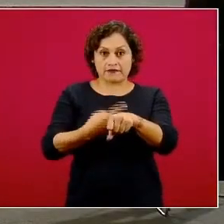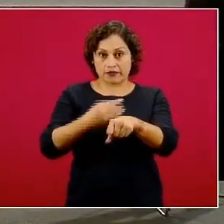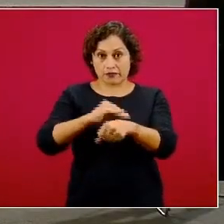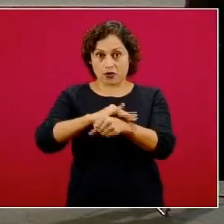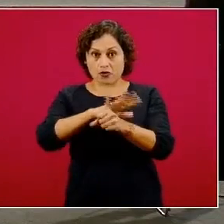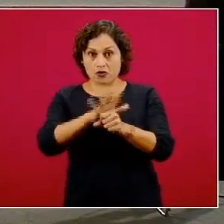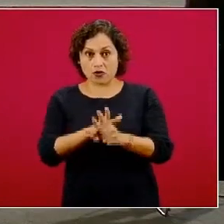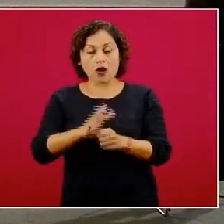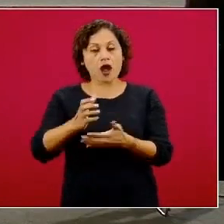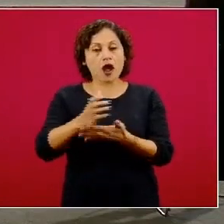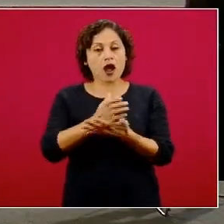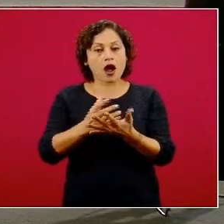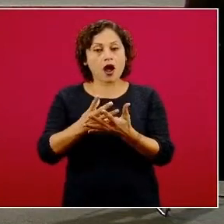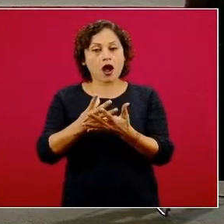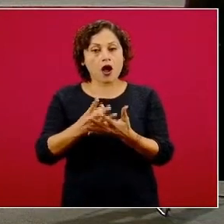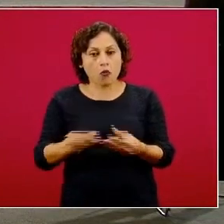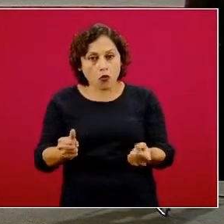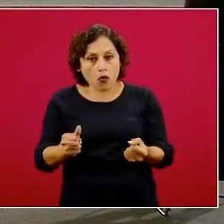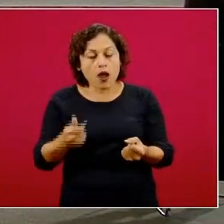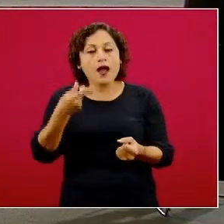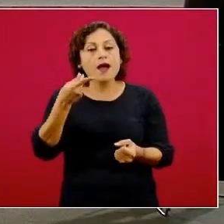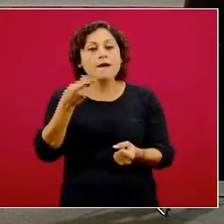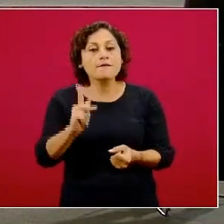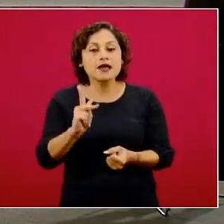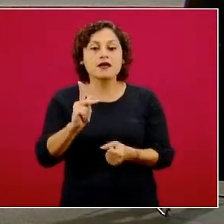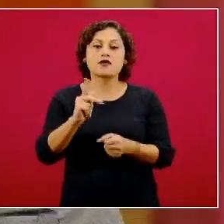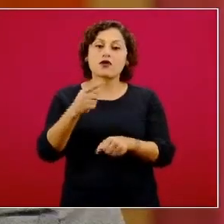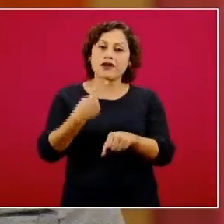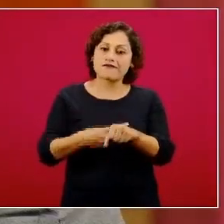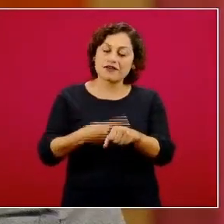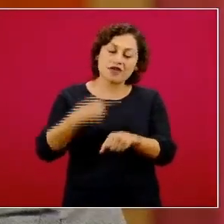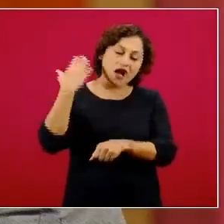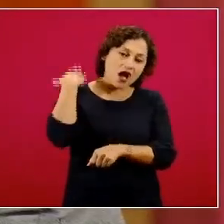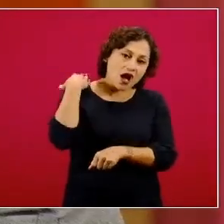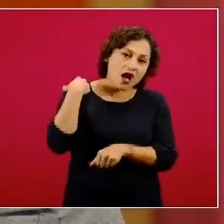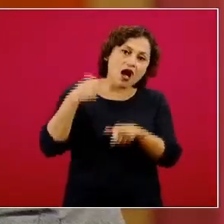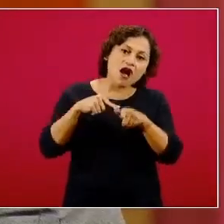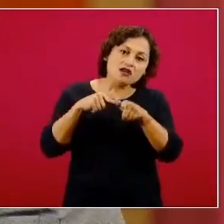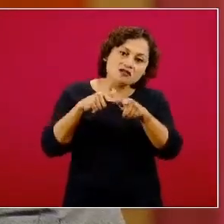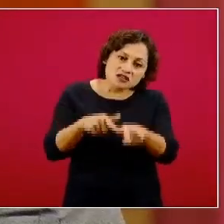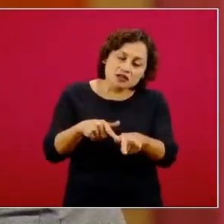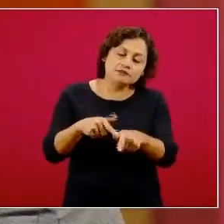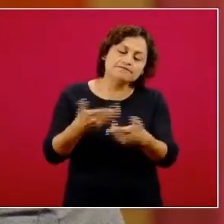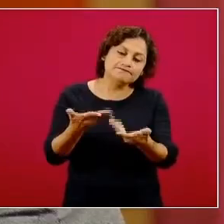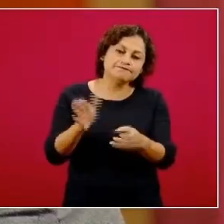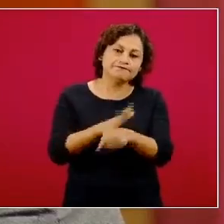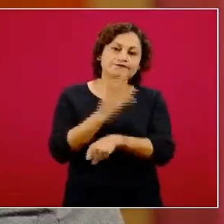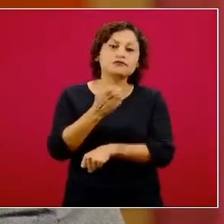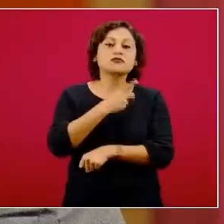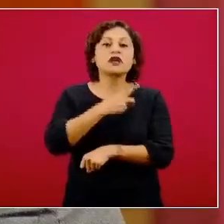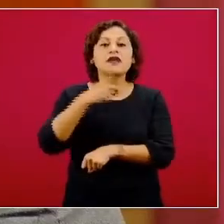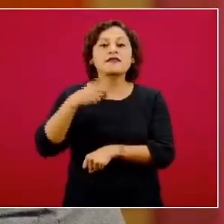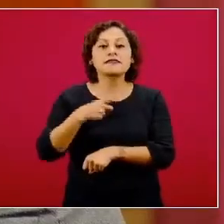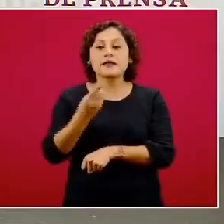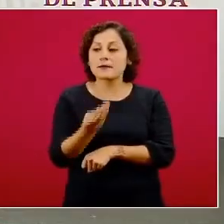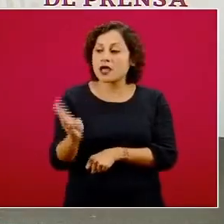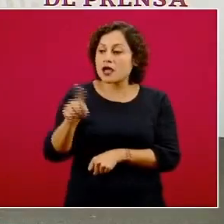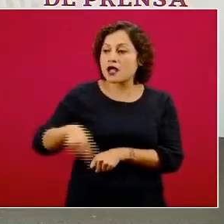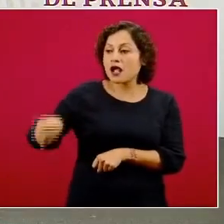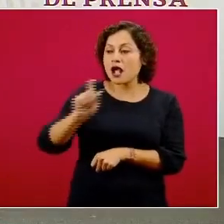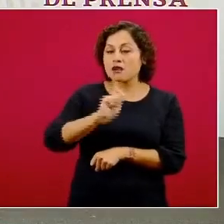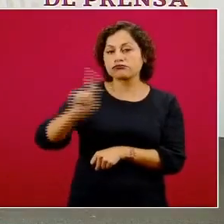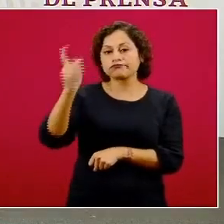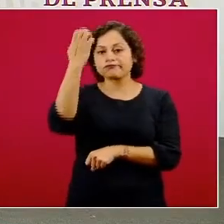son importantes, esta enfermedad. Entonces se requiere de buenos especialistas de